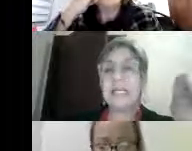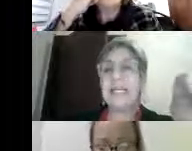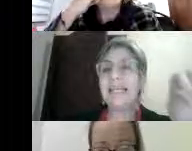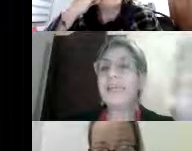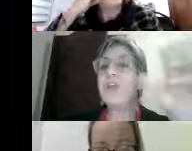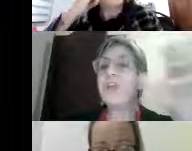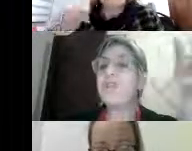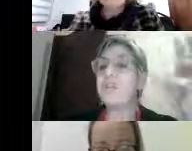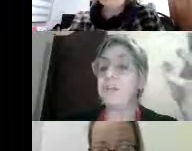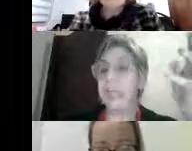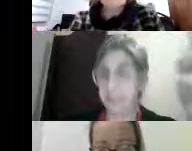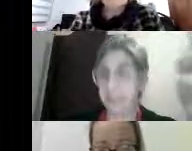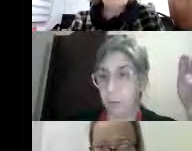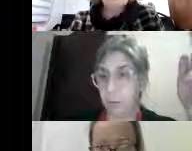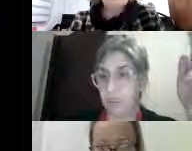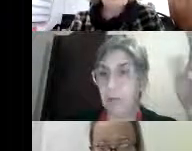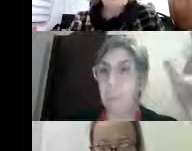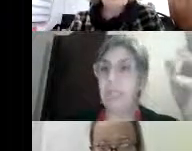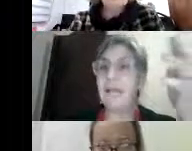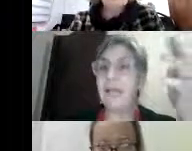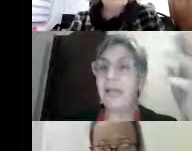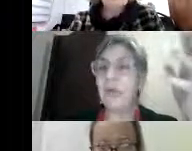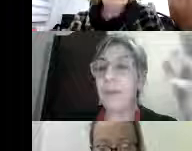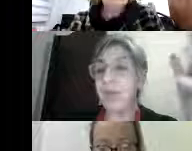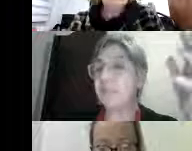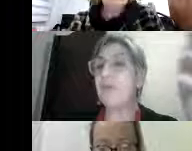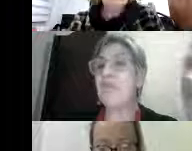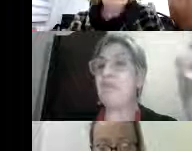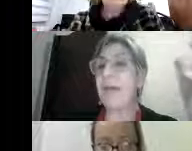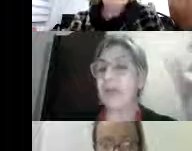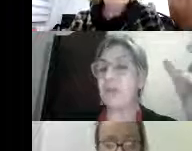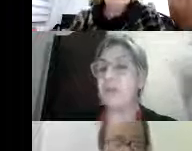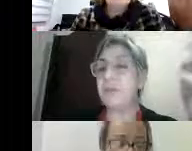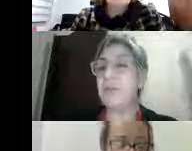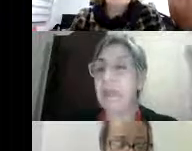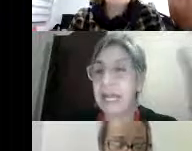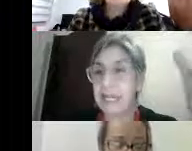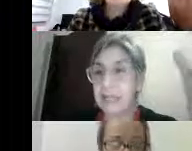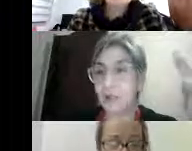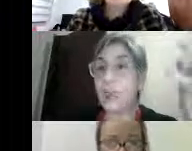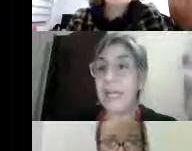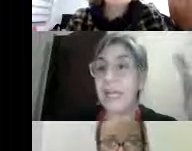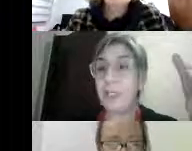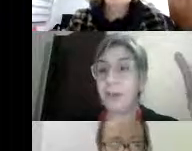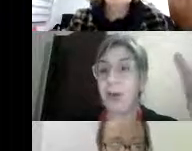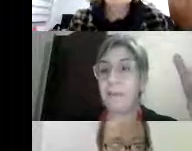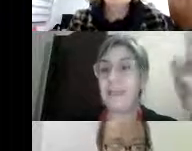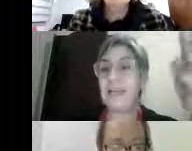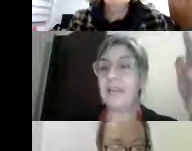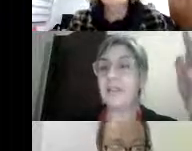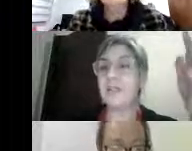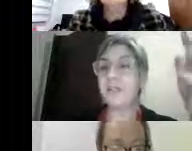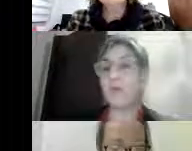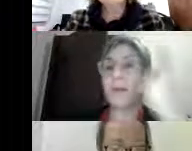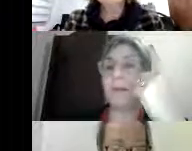personas que tienen un riesgo significativo. Porque la verdad que sería como tomar anticonceptivos orales todo el año para